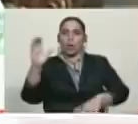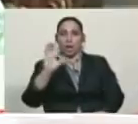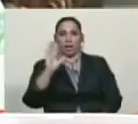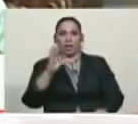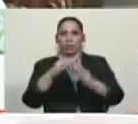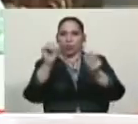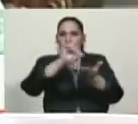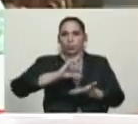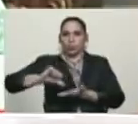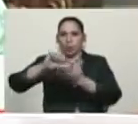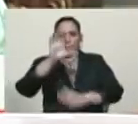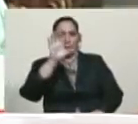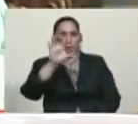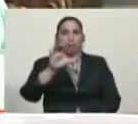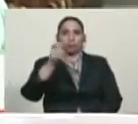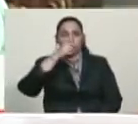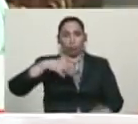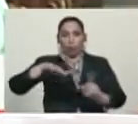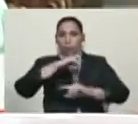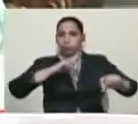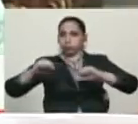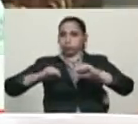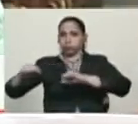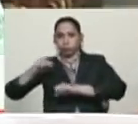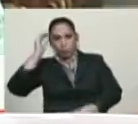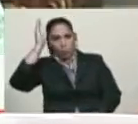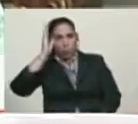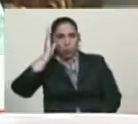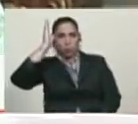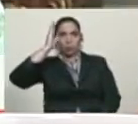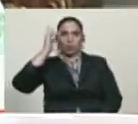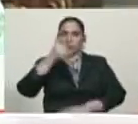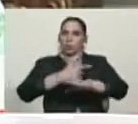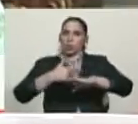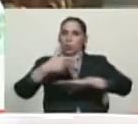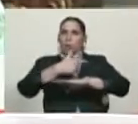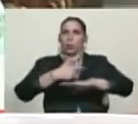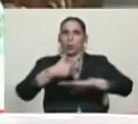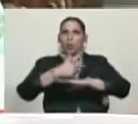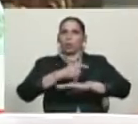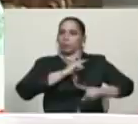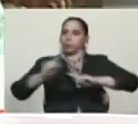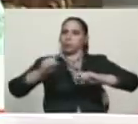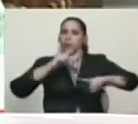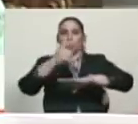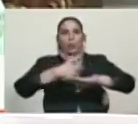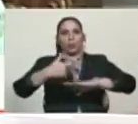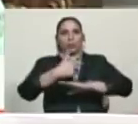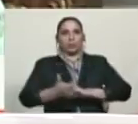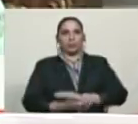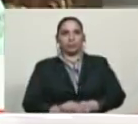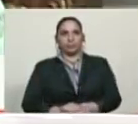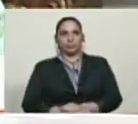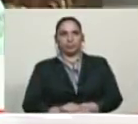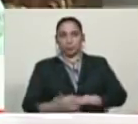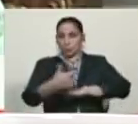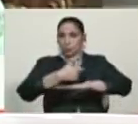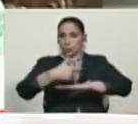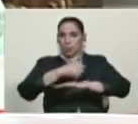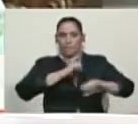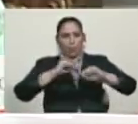el pueblo movilizado con su conciencia y el gobierno gobernando el gobierno